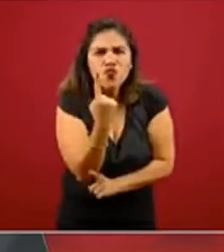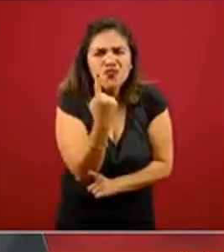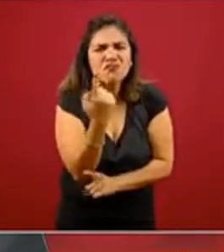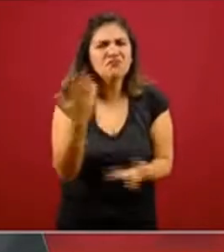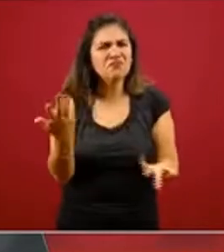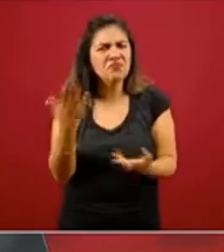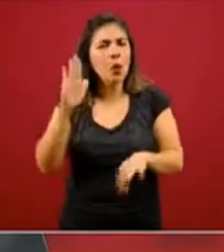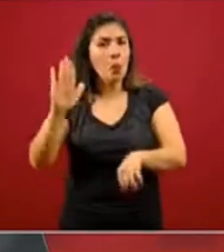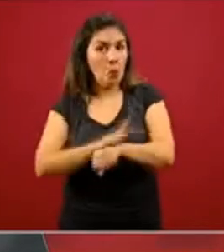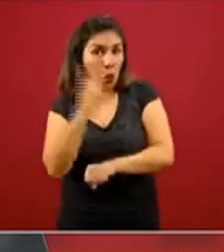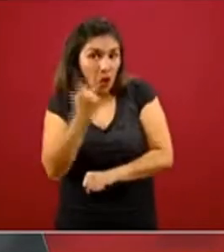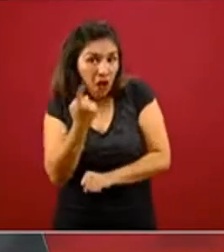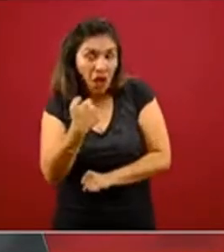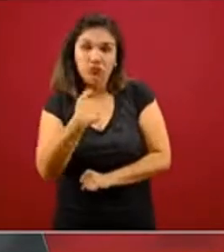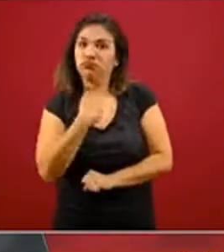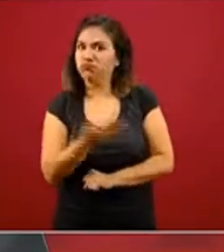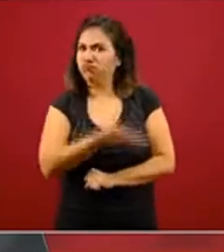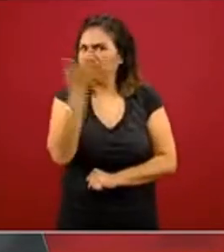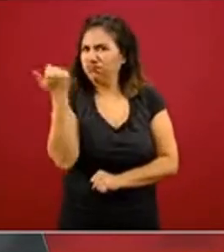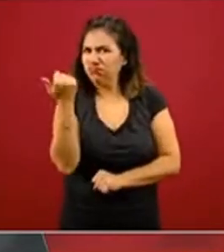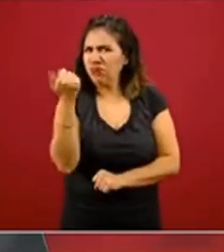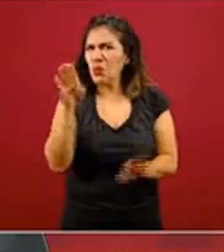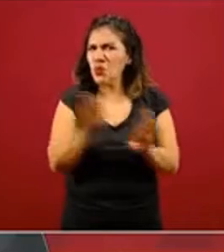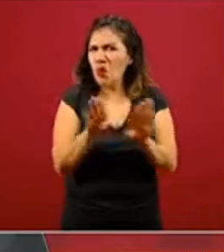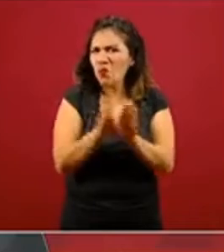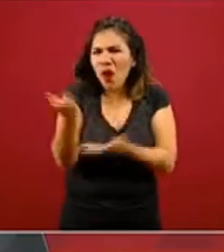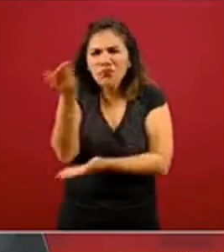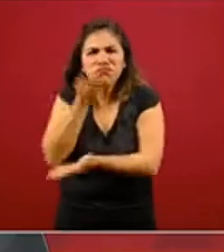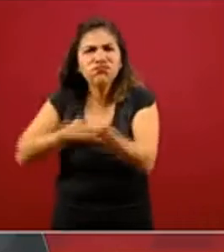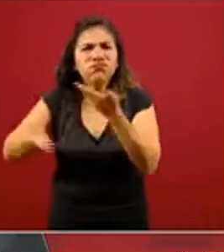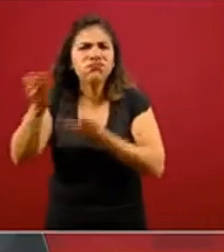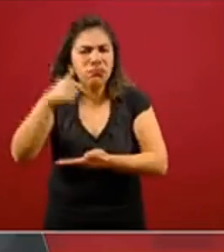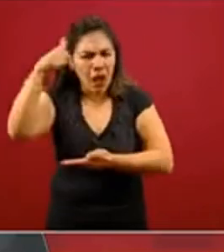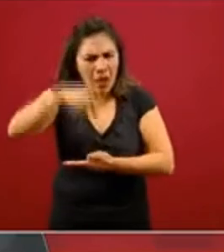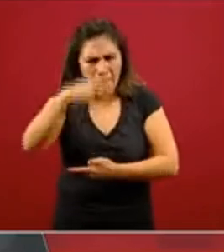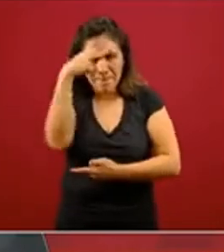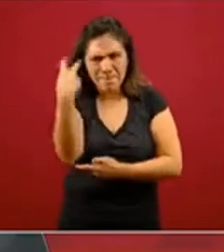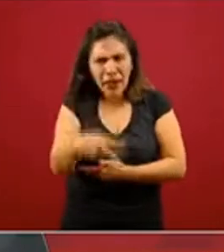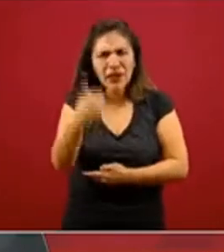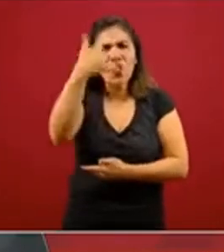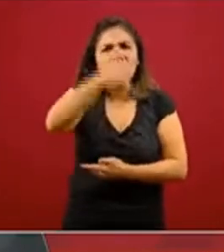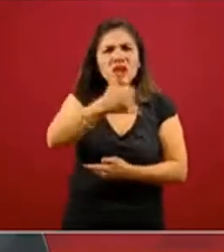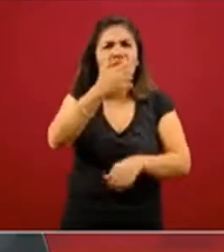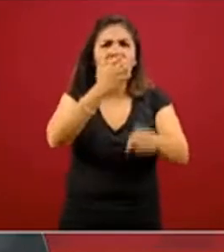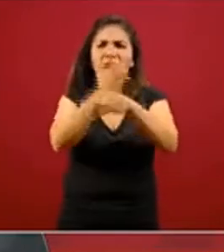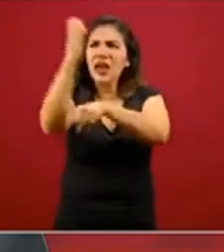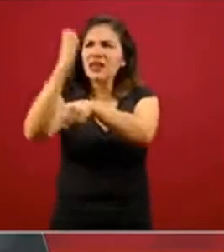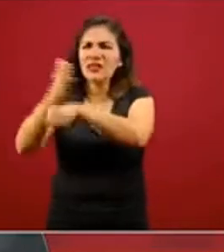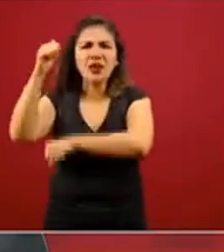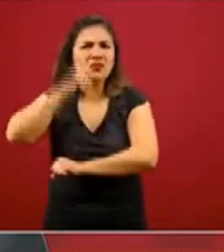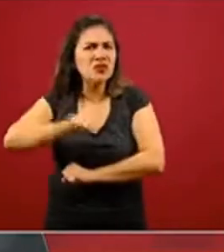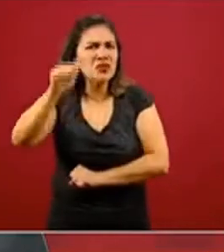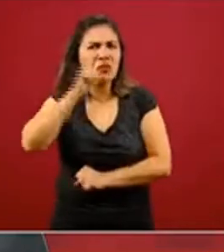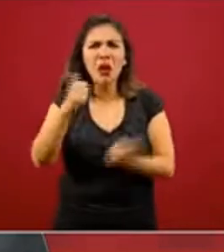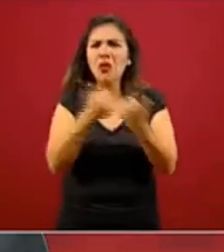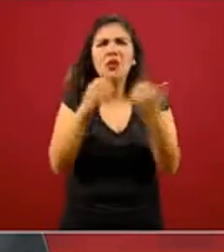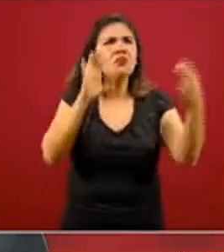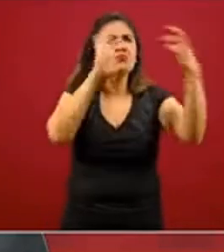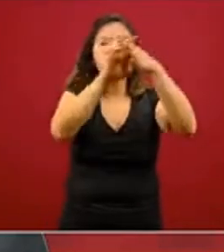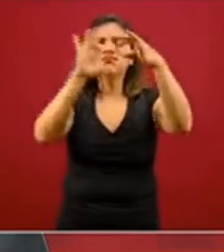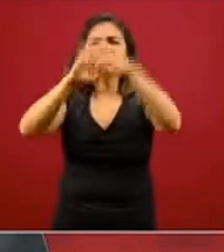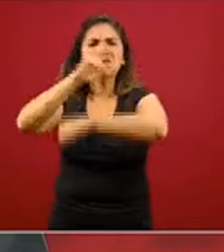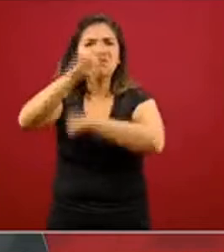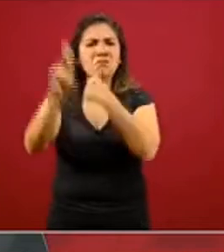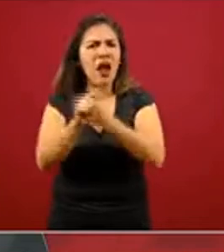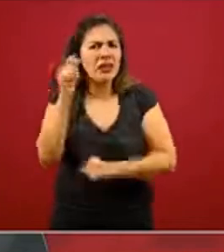No sé por qué. Las relaciones de colaboración han existido en México y en las entidades federativas con muchísimas naciones. A través